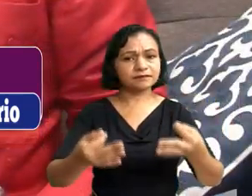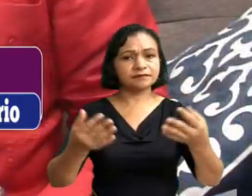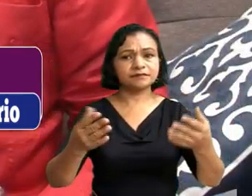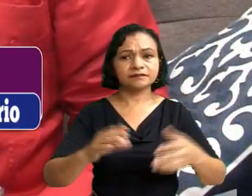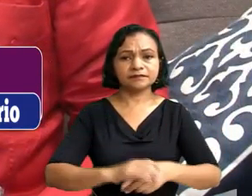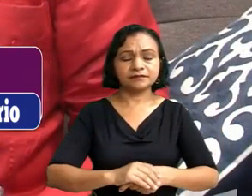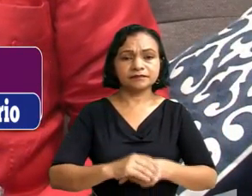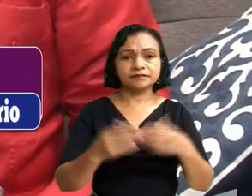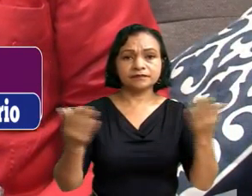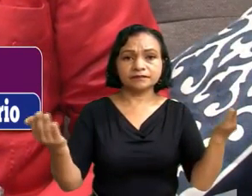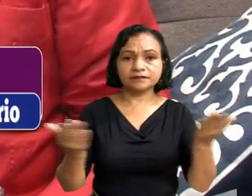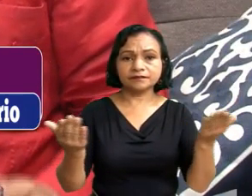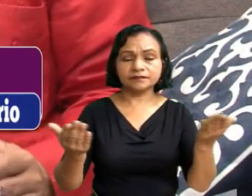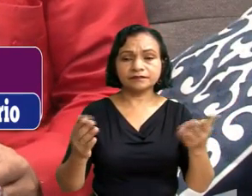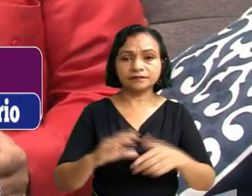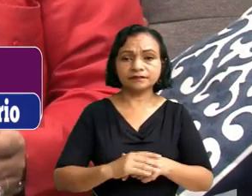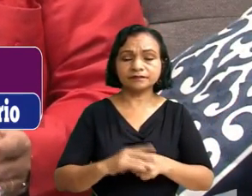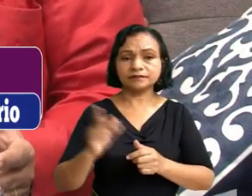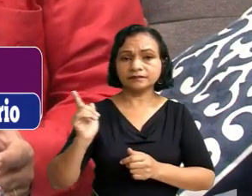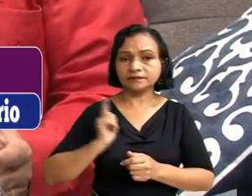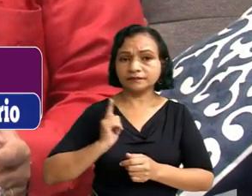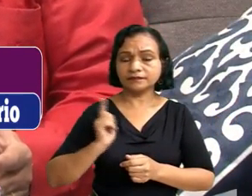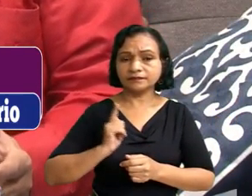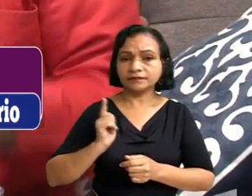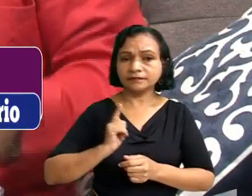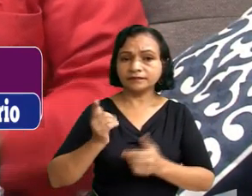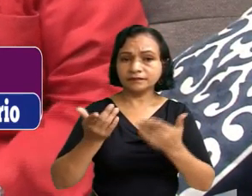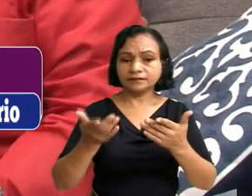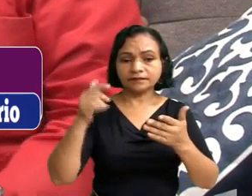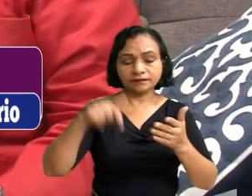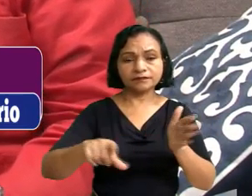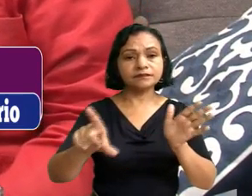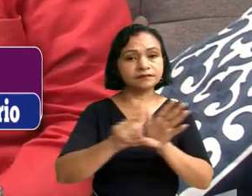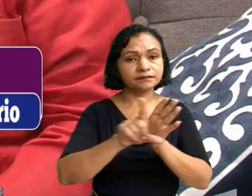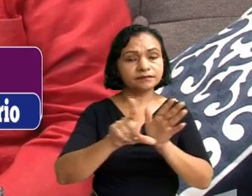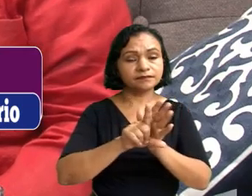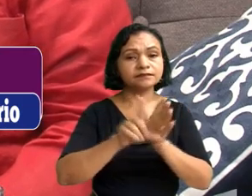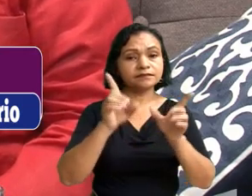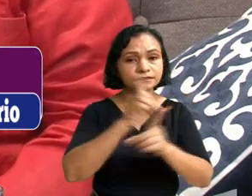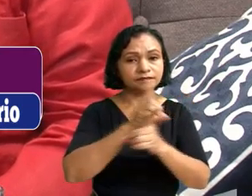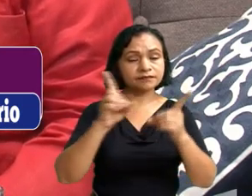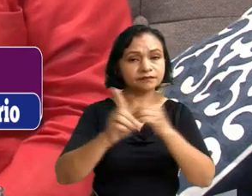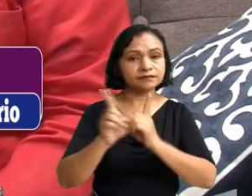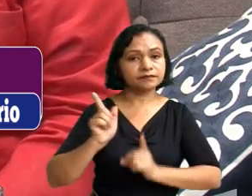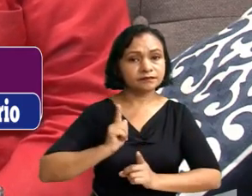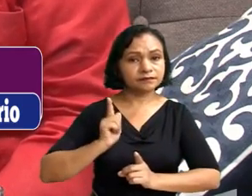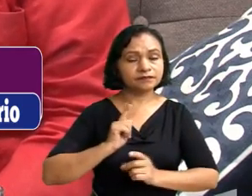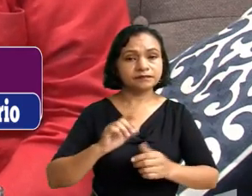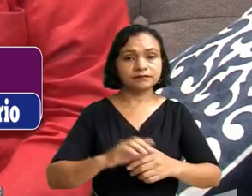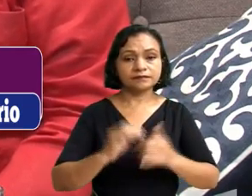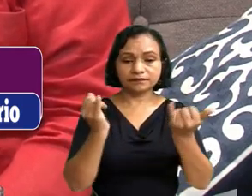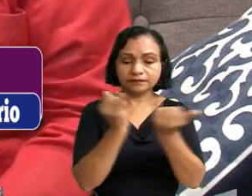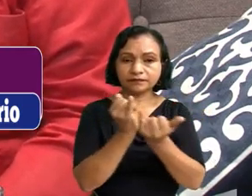entonces tenemos que pasar por esta ley igual